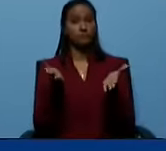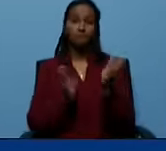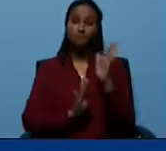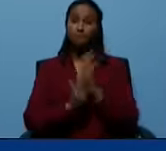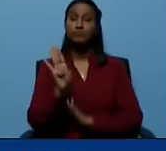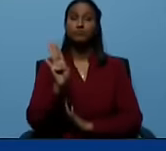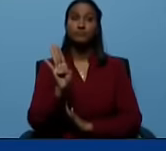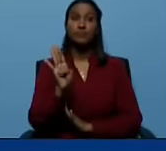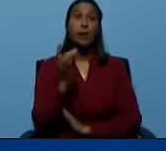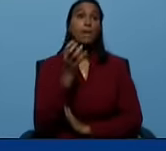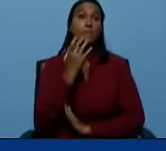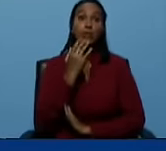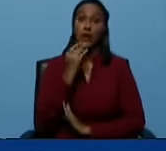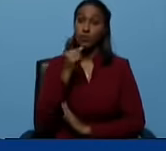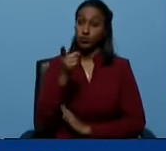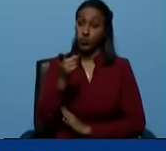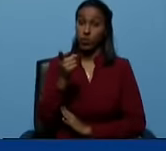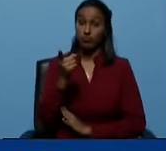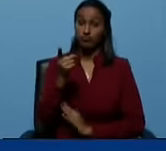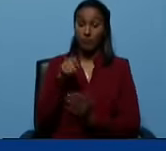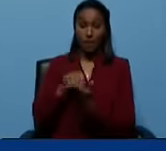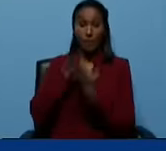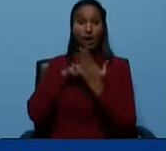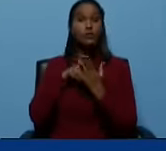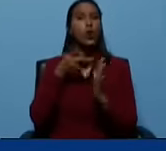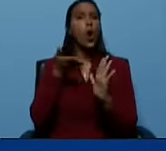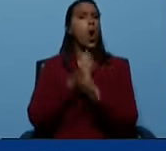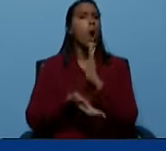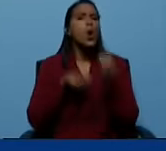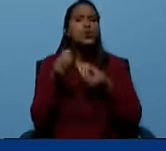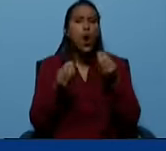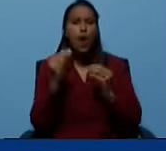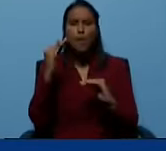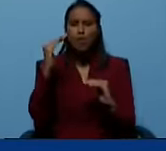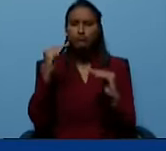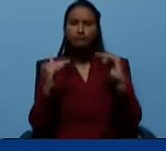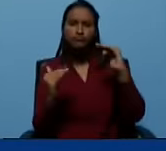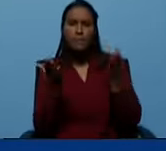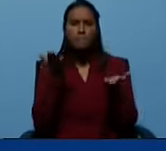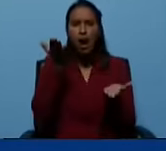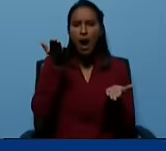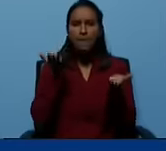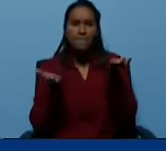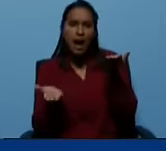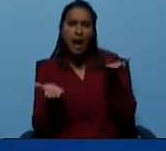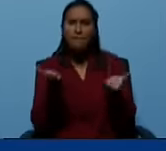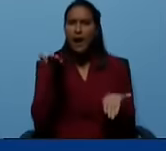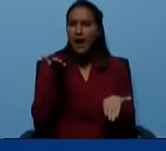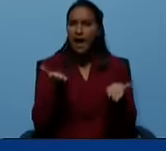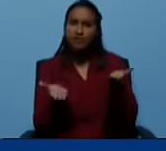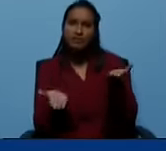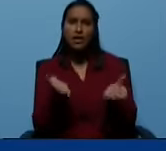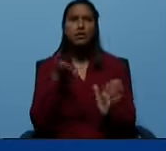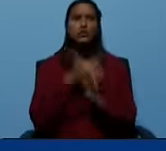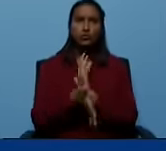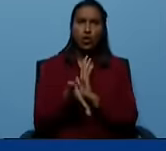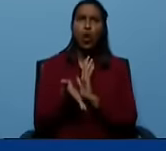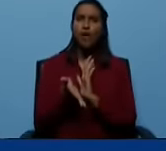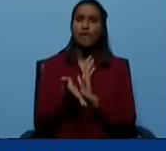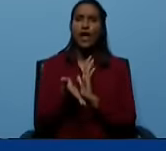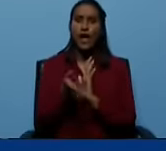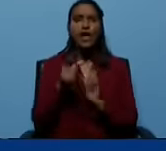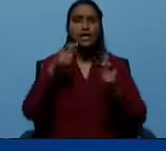Y si tú me dices un balance, yo te digo, hemos reconstruido la mayoría política, social y electoral del